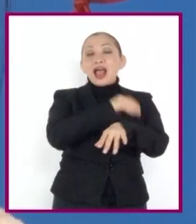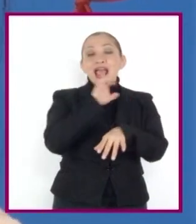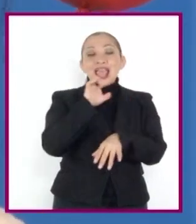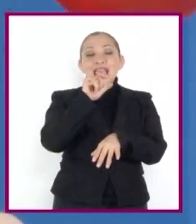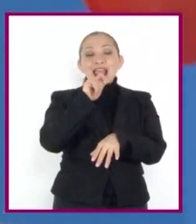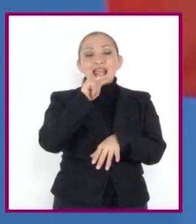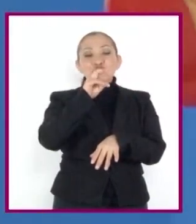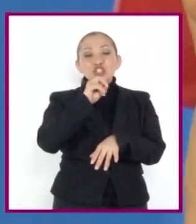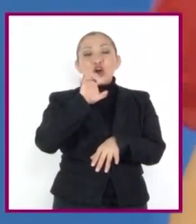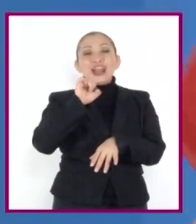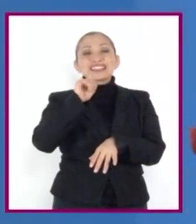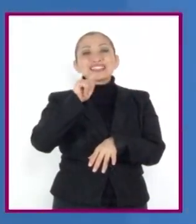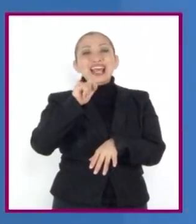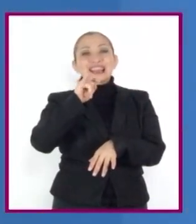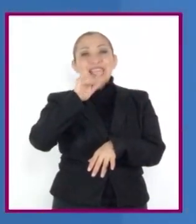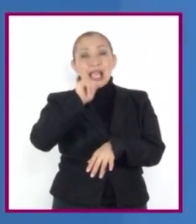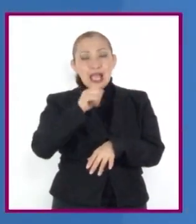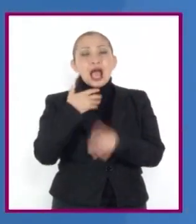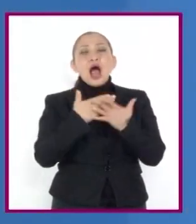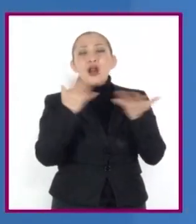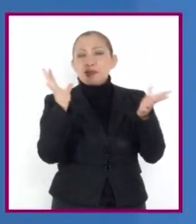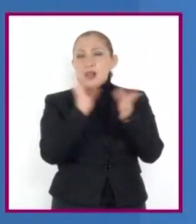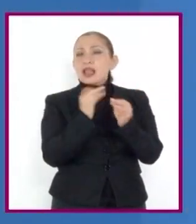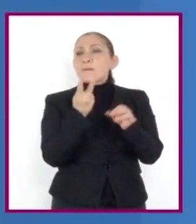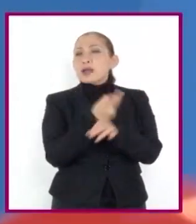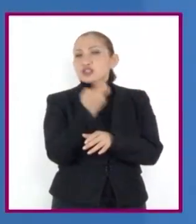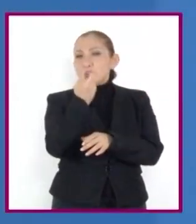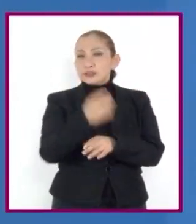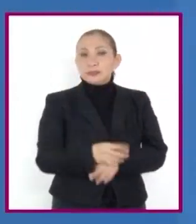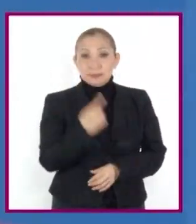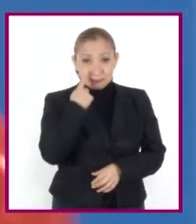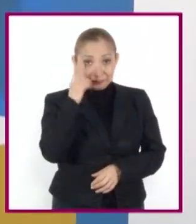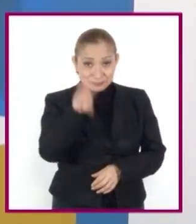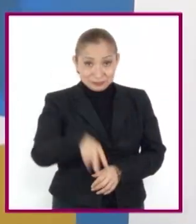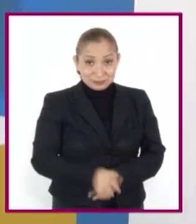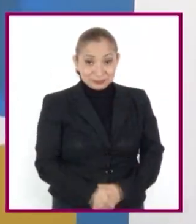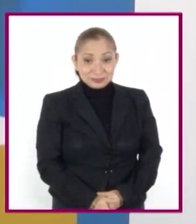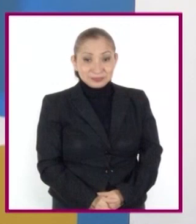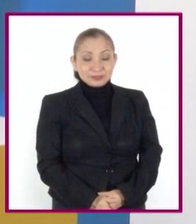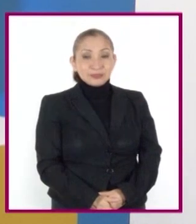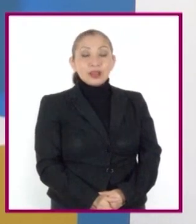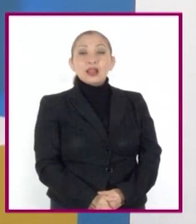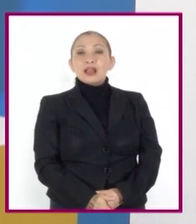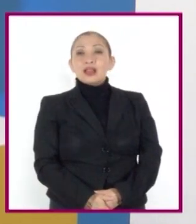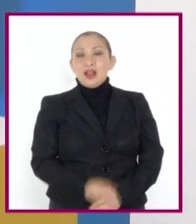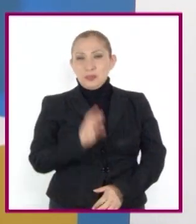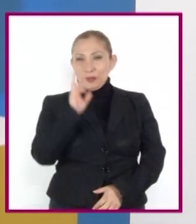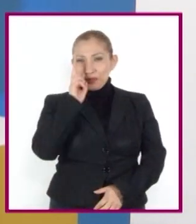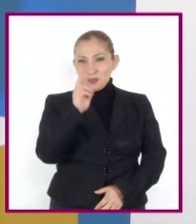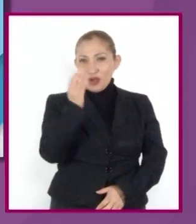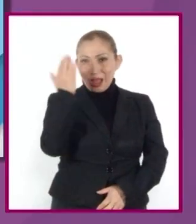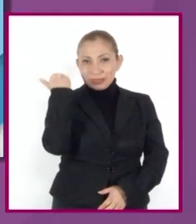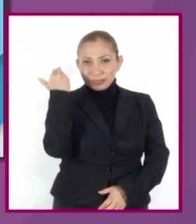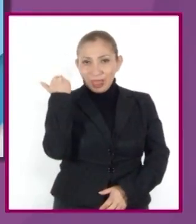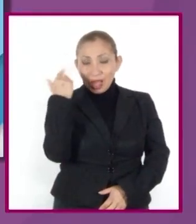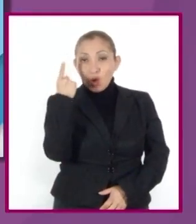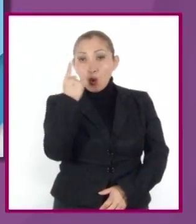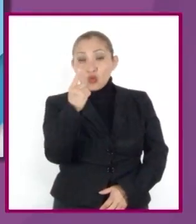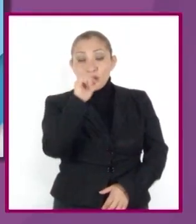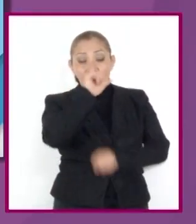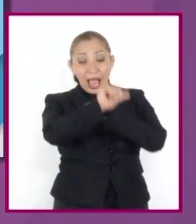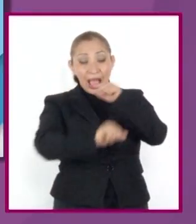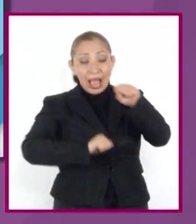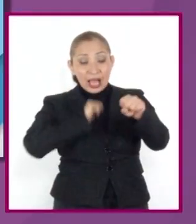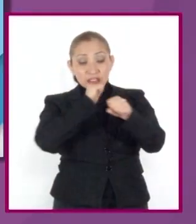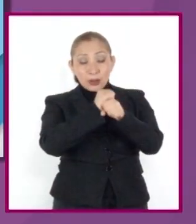electroestática. Ahora ya podemos explicar por qué sucede esto, ¿cierto? Como revisábamos hace un momento, un átomo